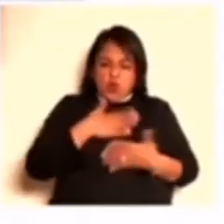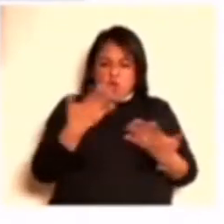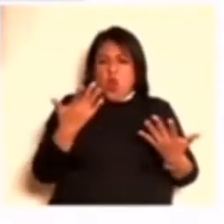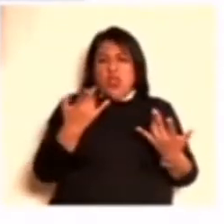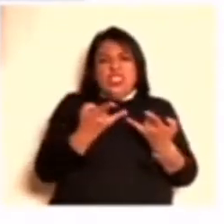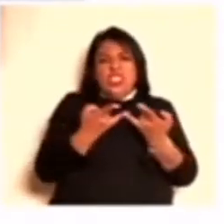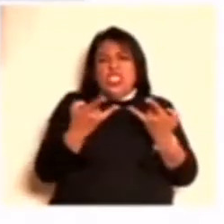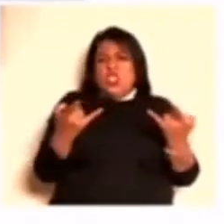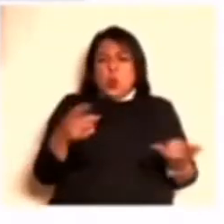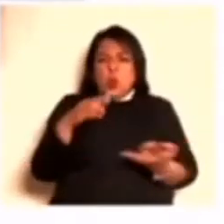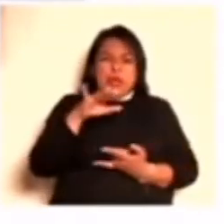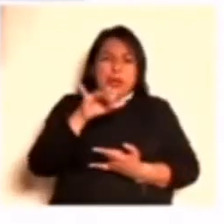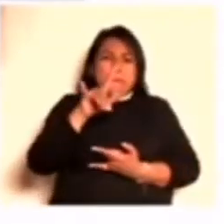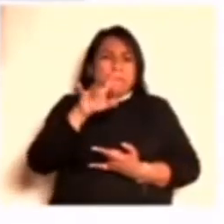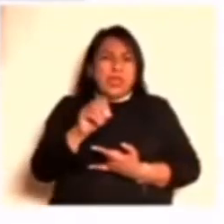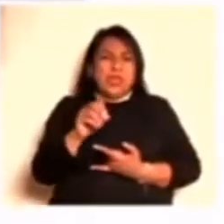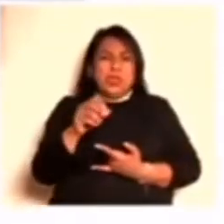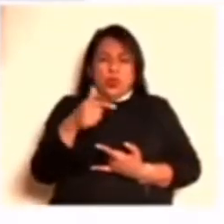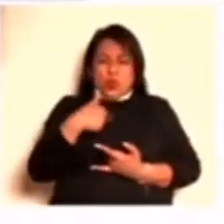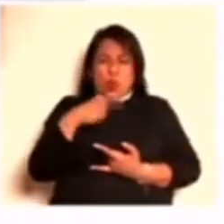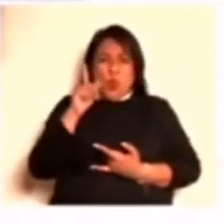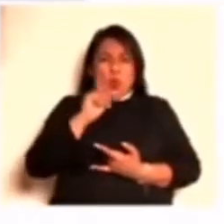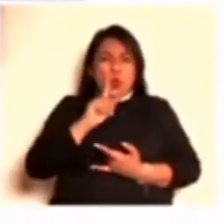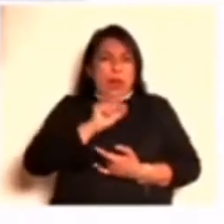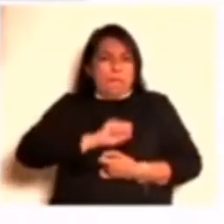y cómo la han convertido en una mujer fatal